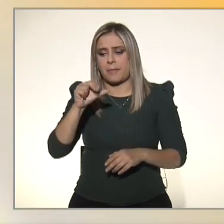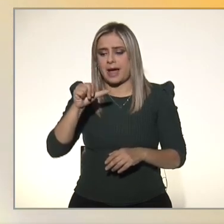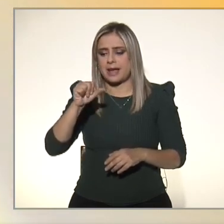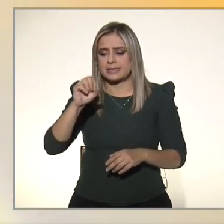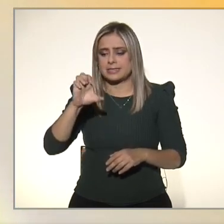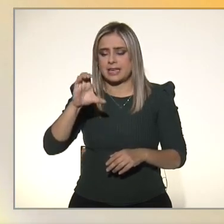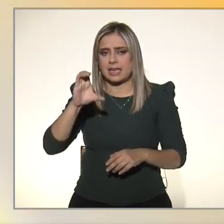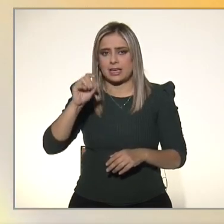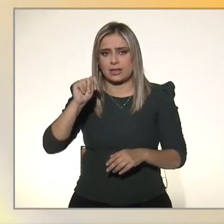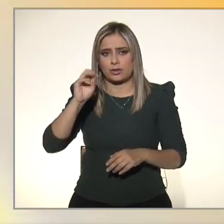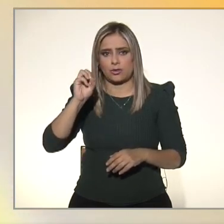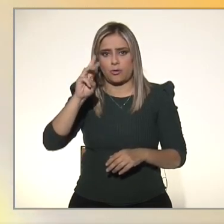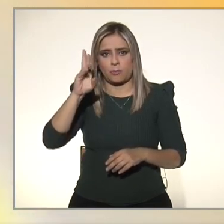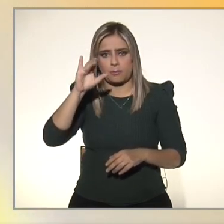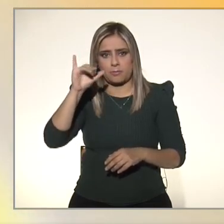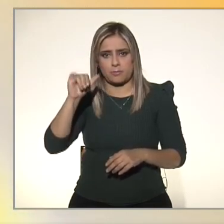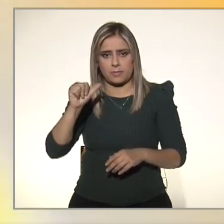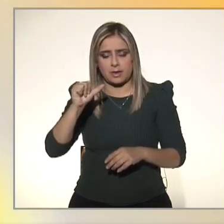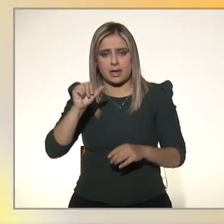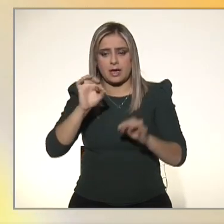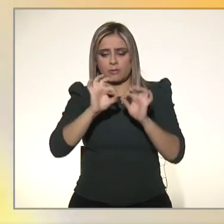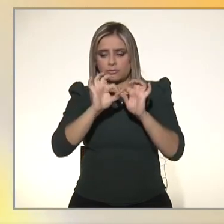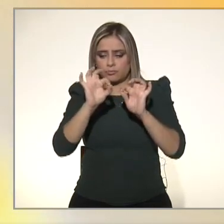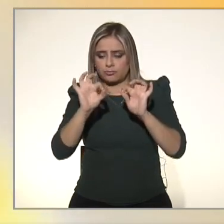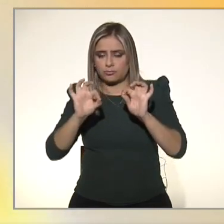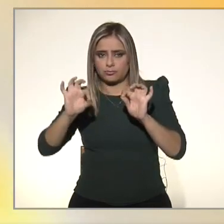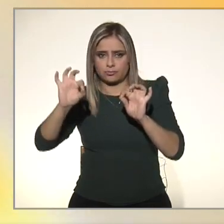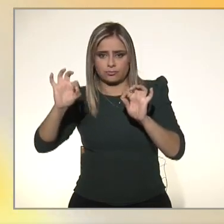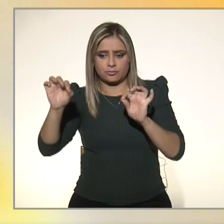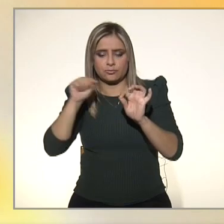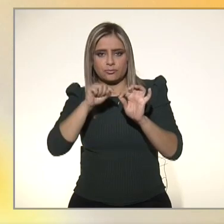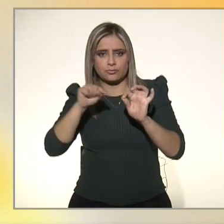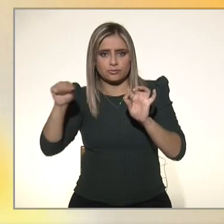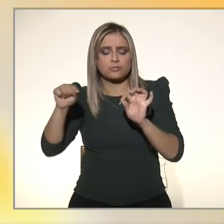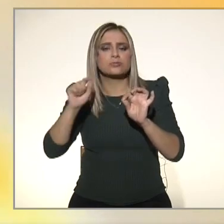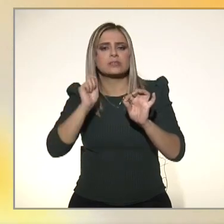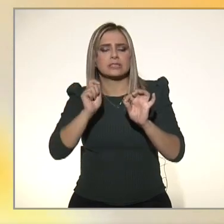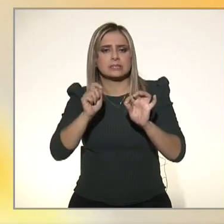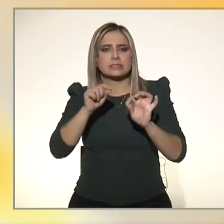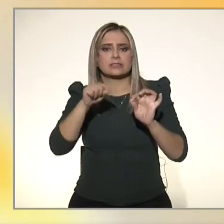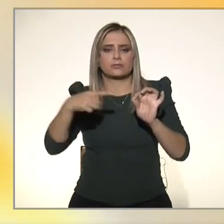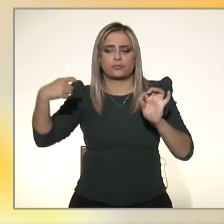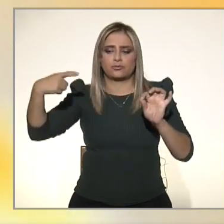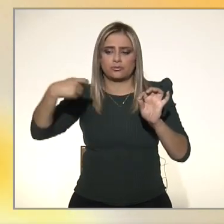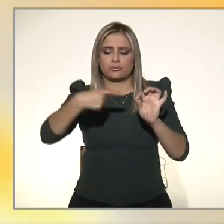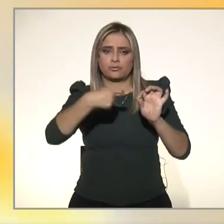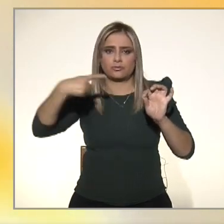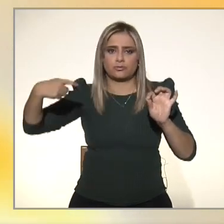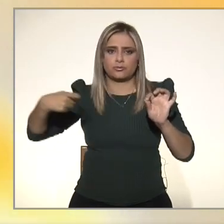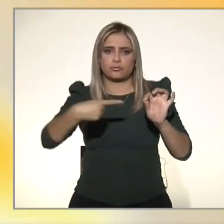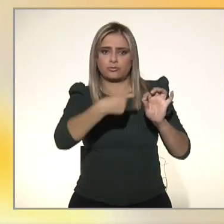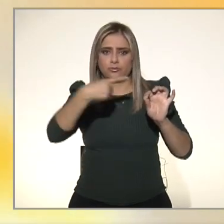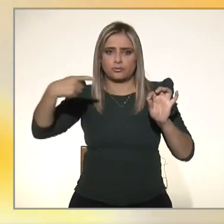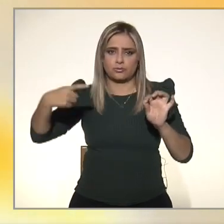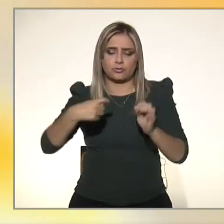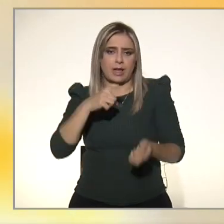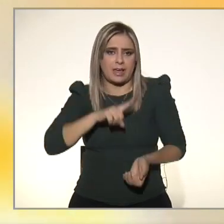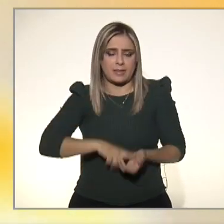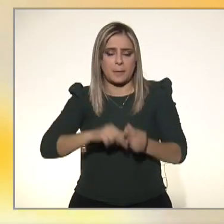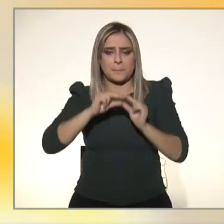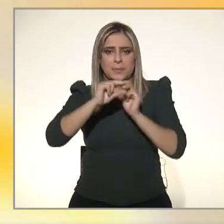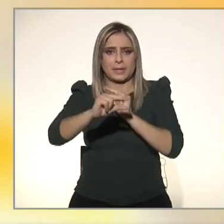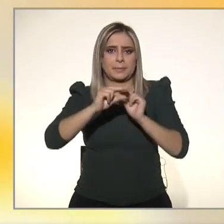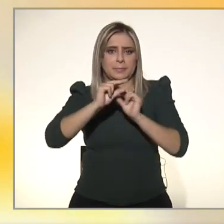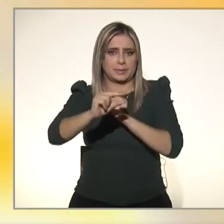vasectomía, el vas deferens, que es el vasito, es un conducto por el cual los espermatozoides salen del interior, donde se